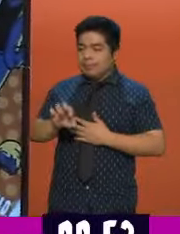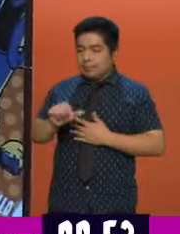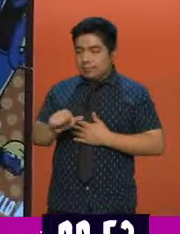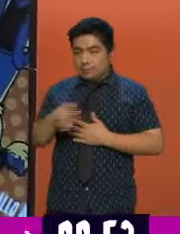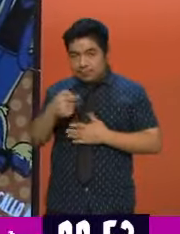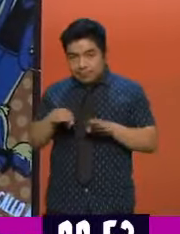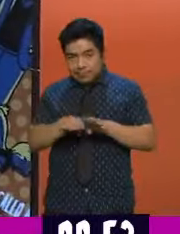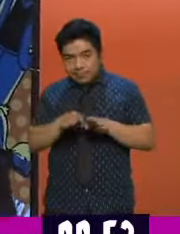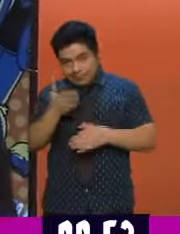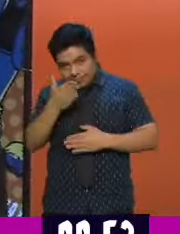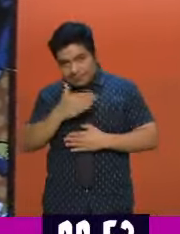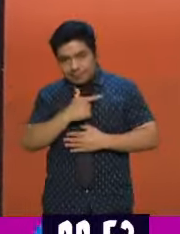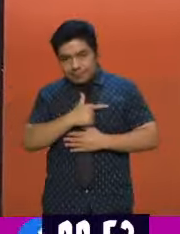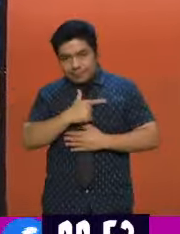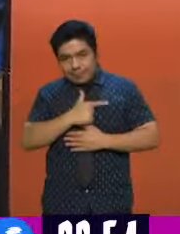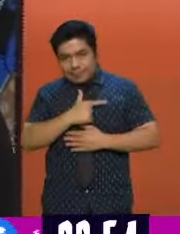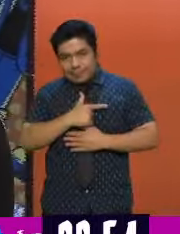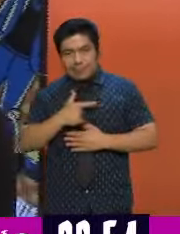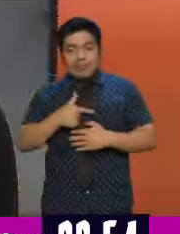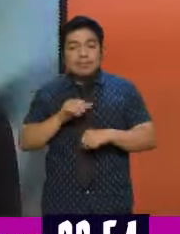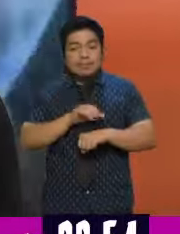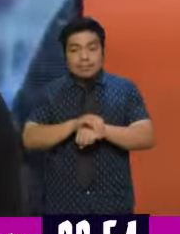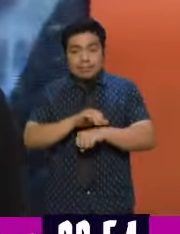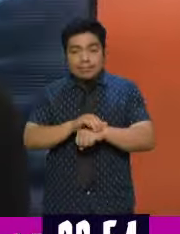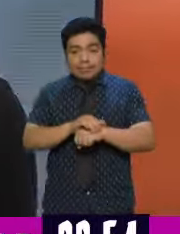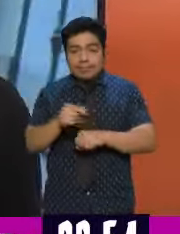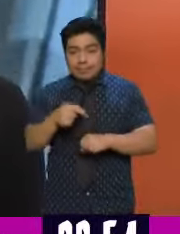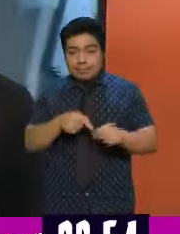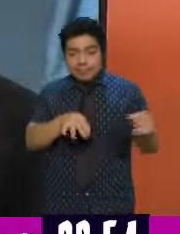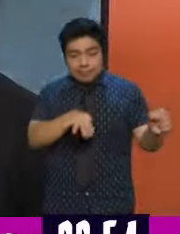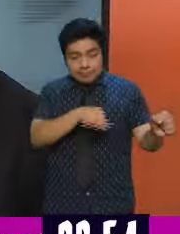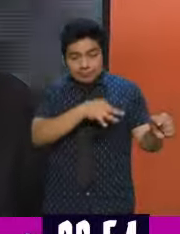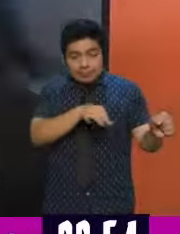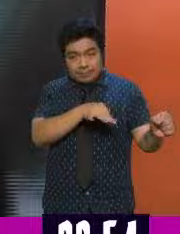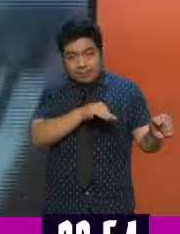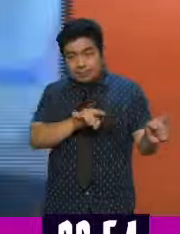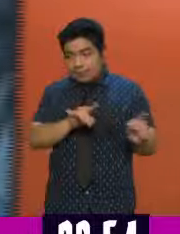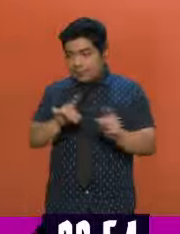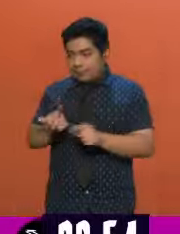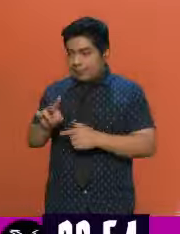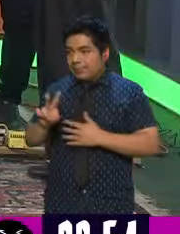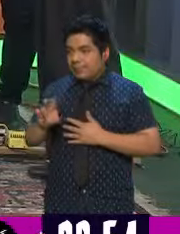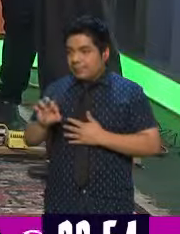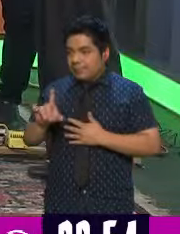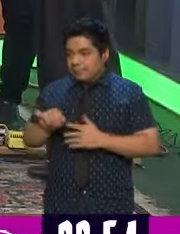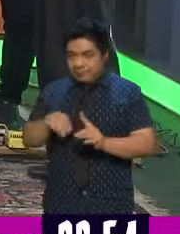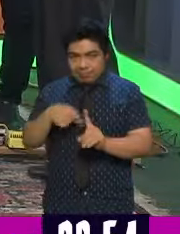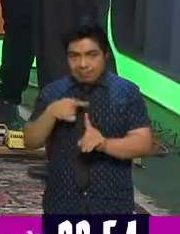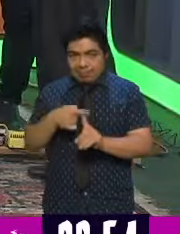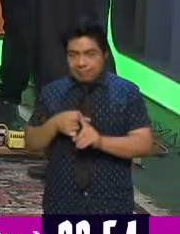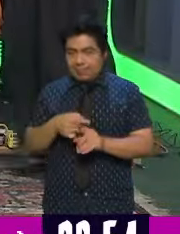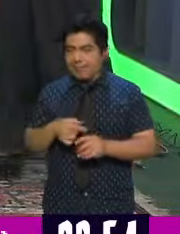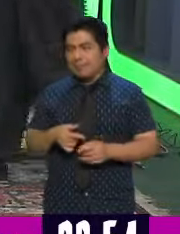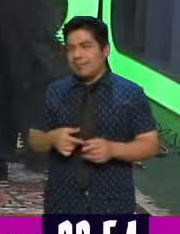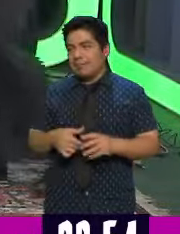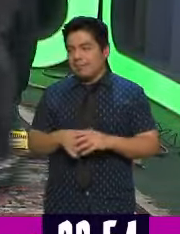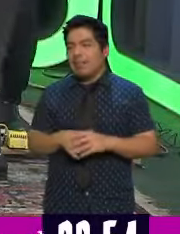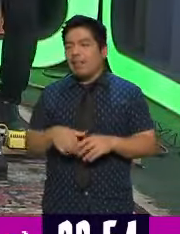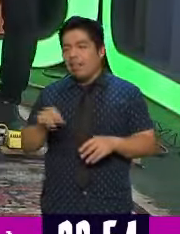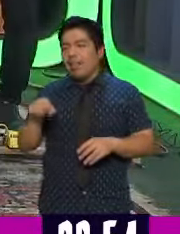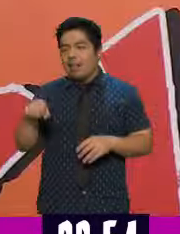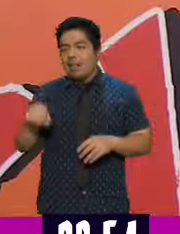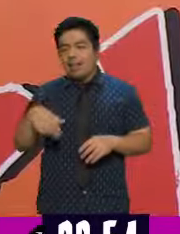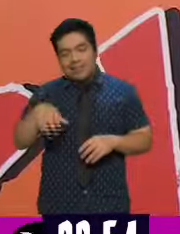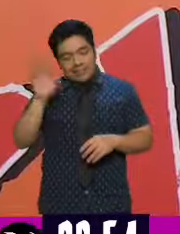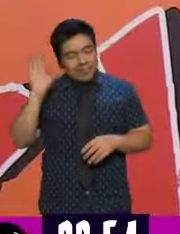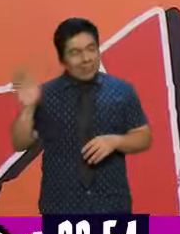gusto. Ándele, porque yo tenía unos amigos, eran pareja, y él tocaba el violín y ella la viola. Al revés, ¿no? Él la viola. Oh. Ya, ya la